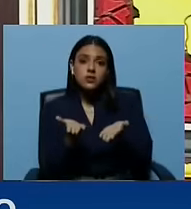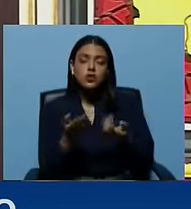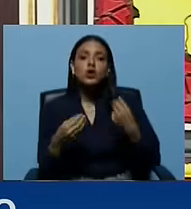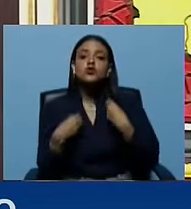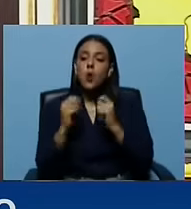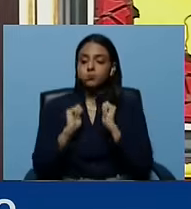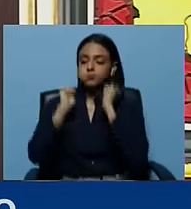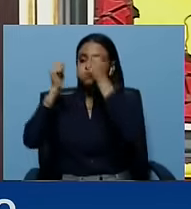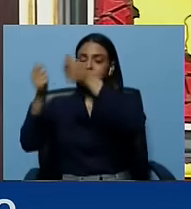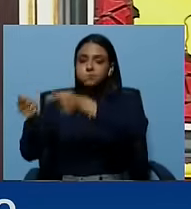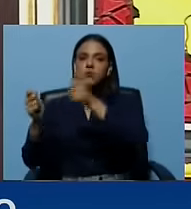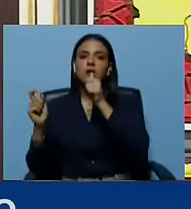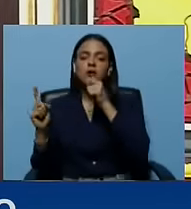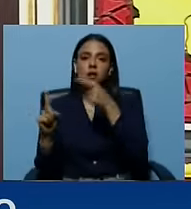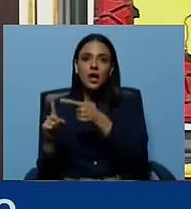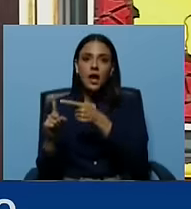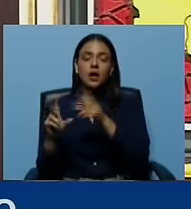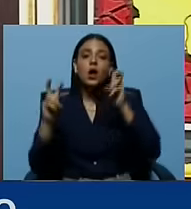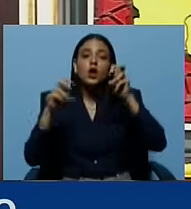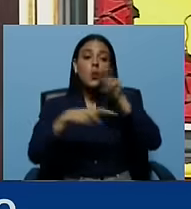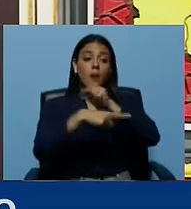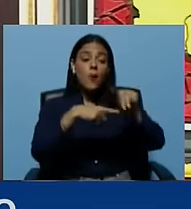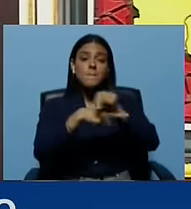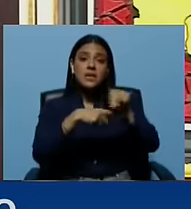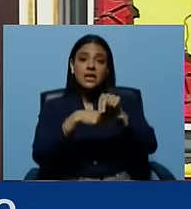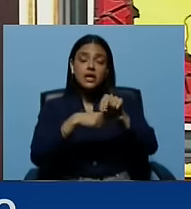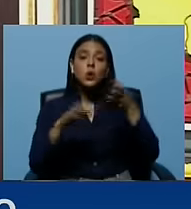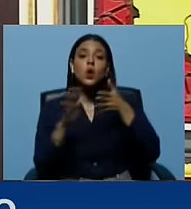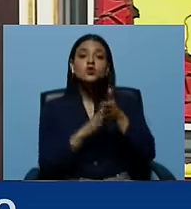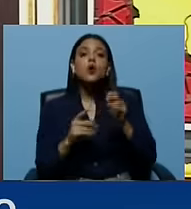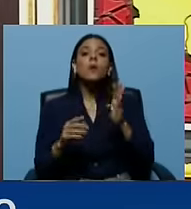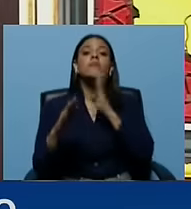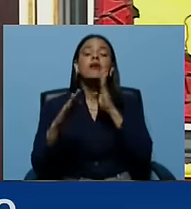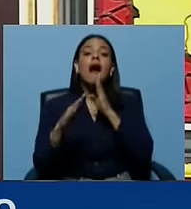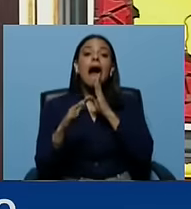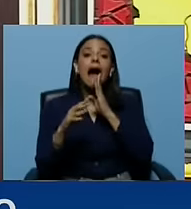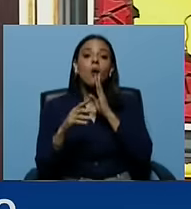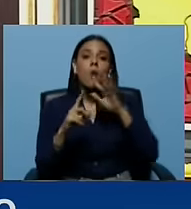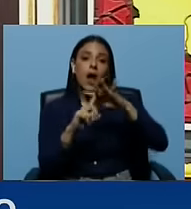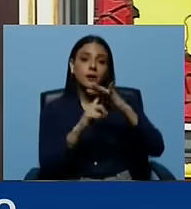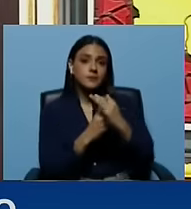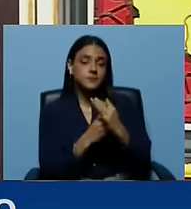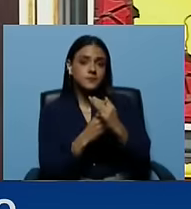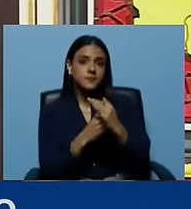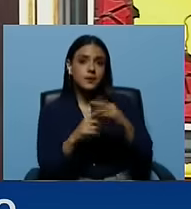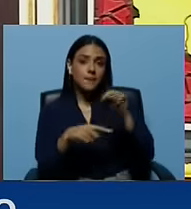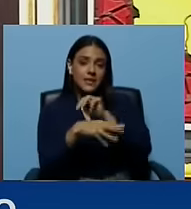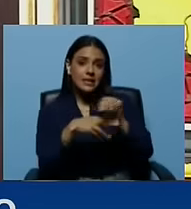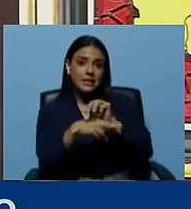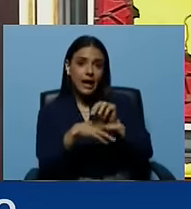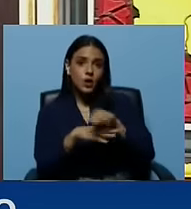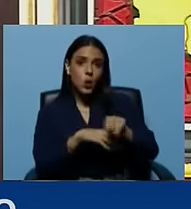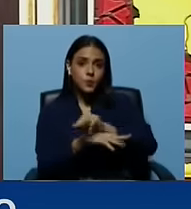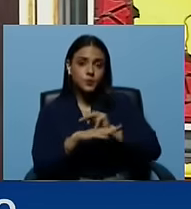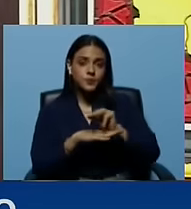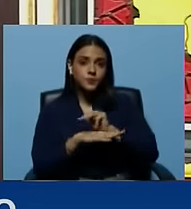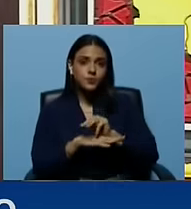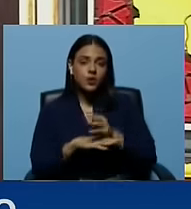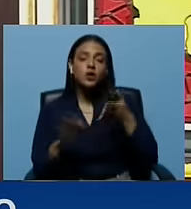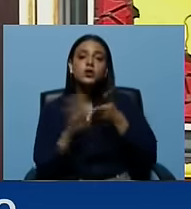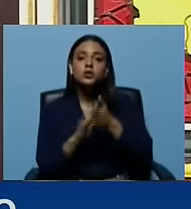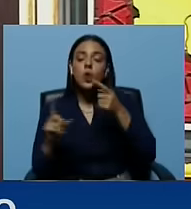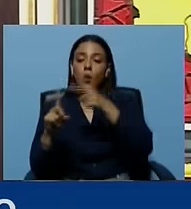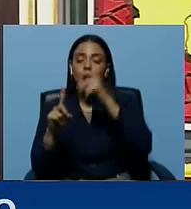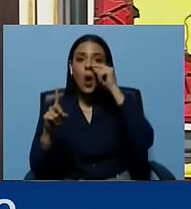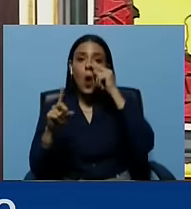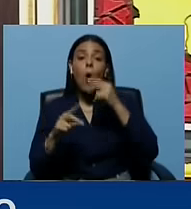nombrando a un nuevo ministro para las aguas, que se trata del